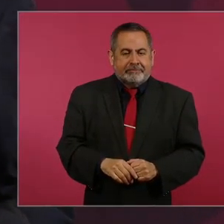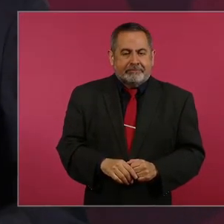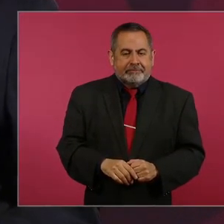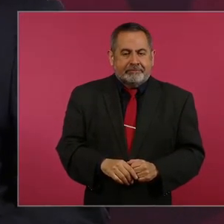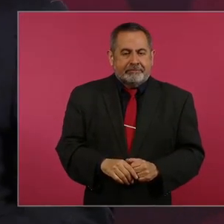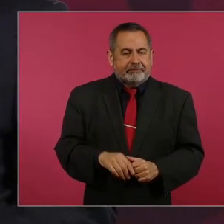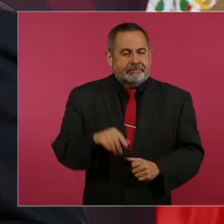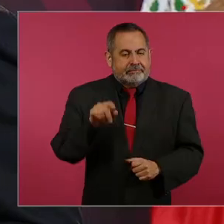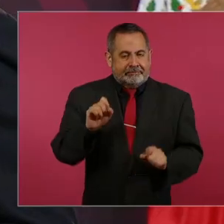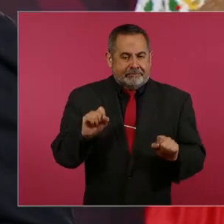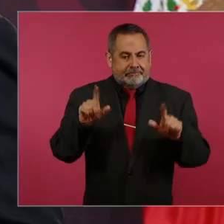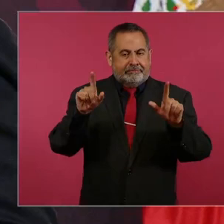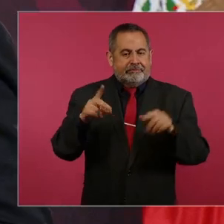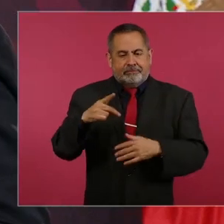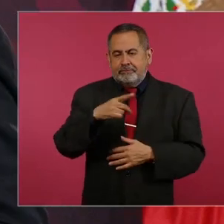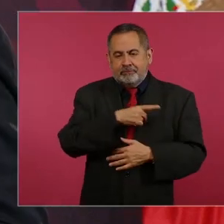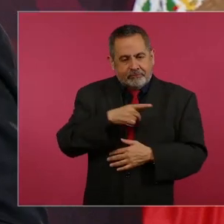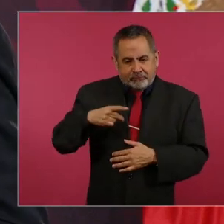utilizarse